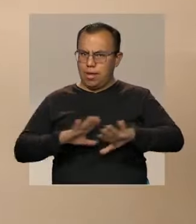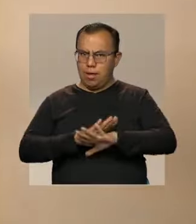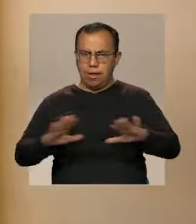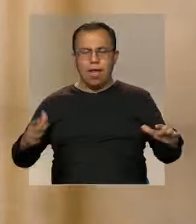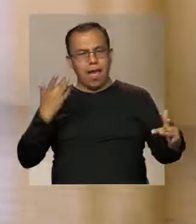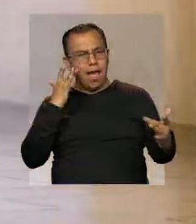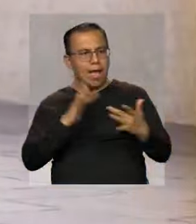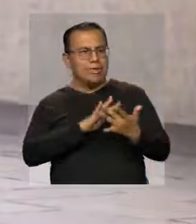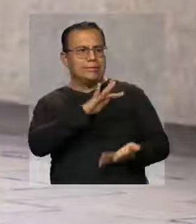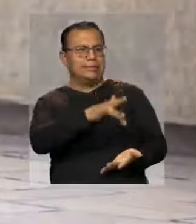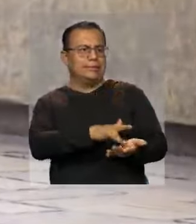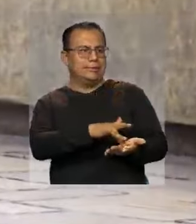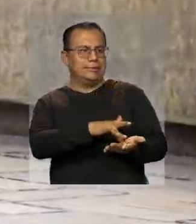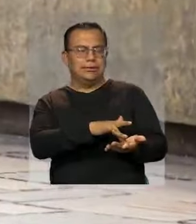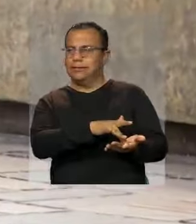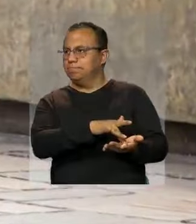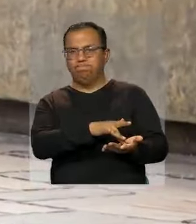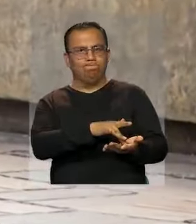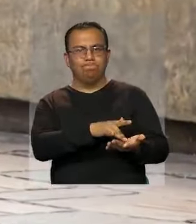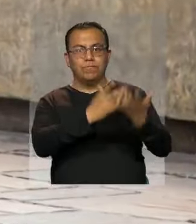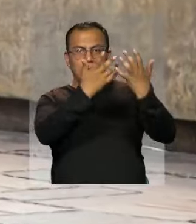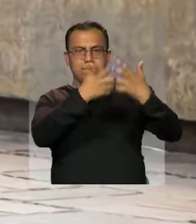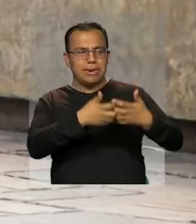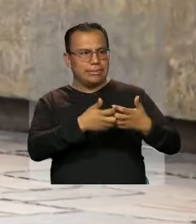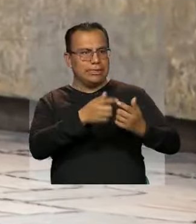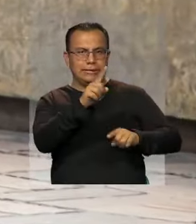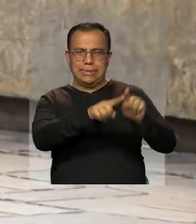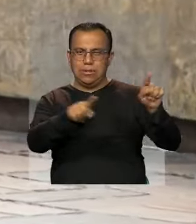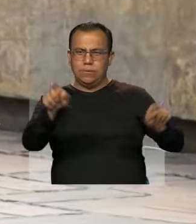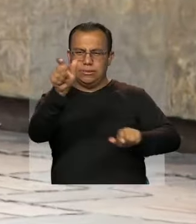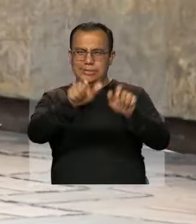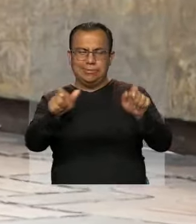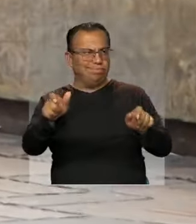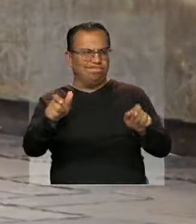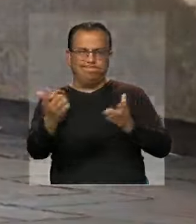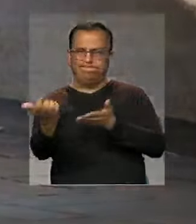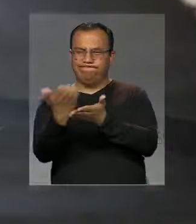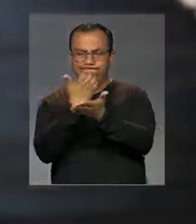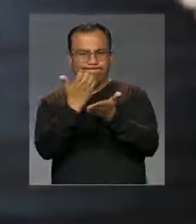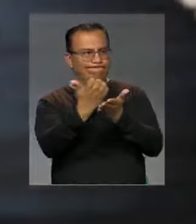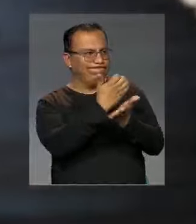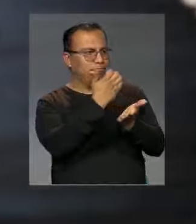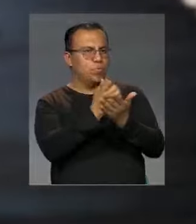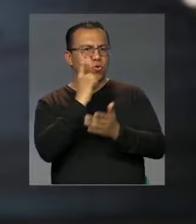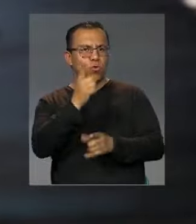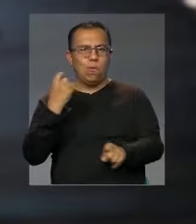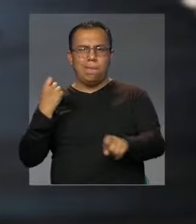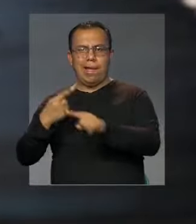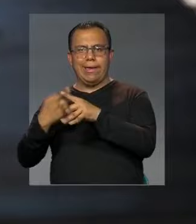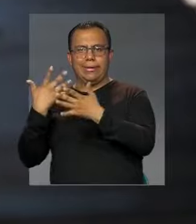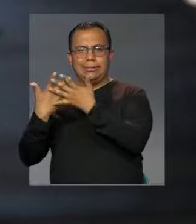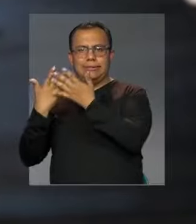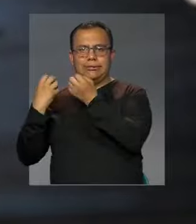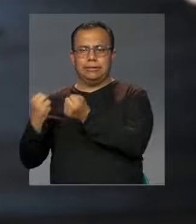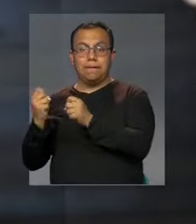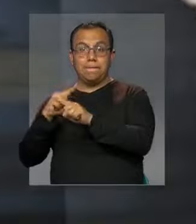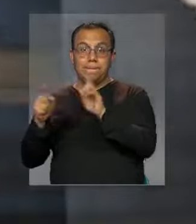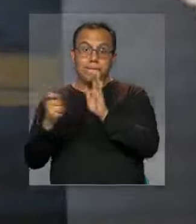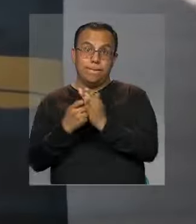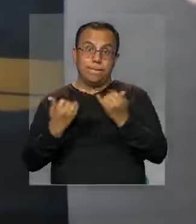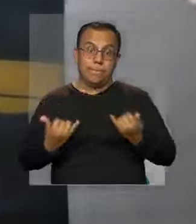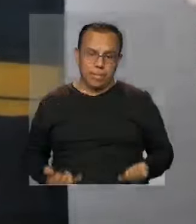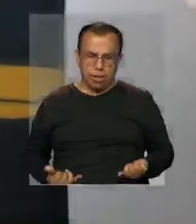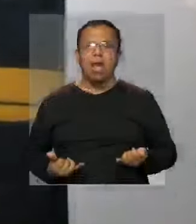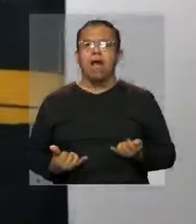encontró con una cruda realidad. Las empresas y algunas personas la rechazaron por haber estado en prisión. Sin embargo, con